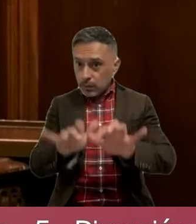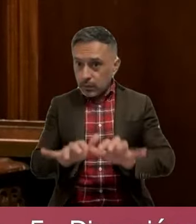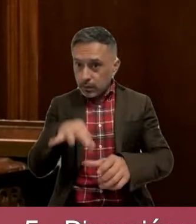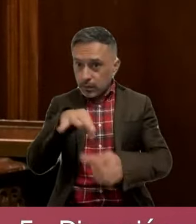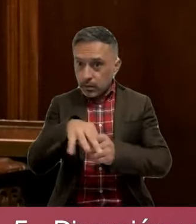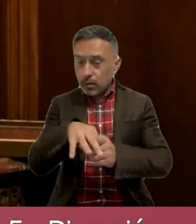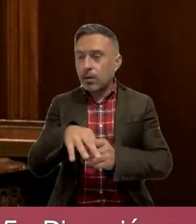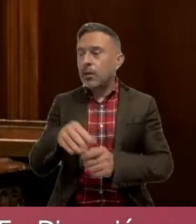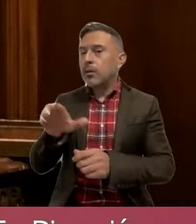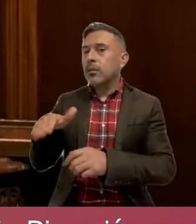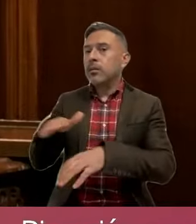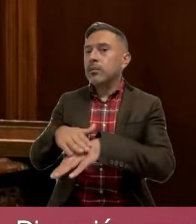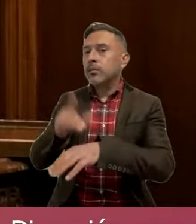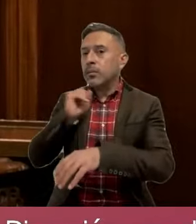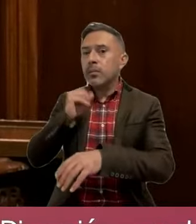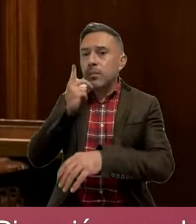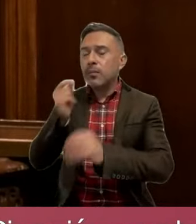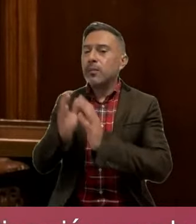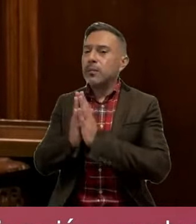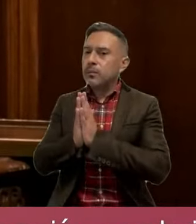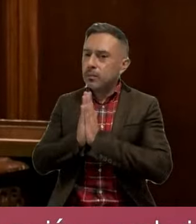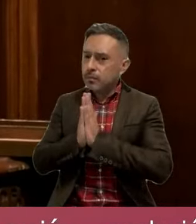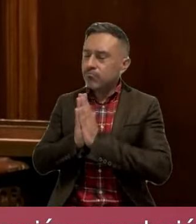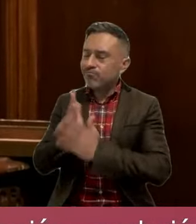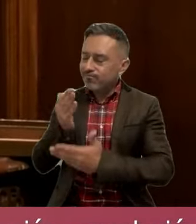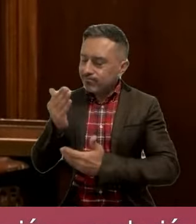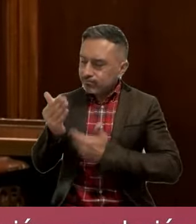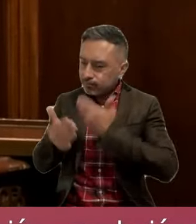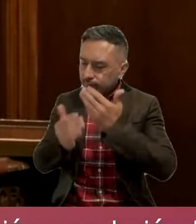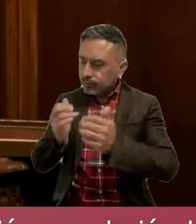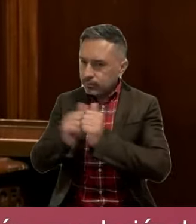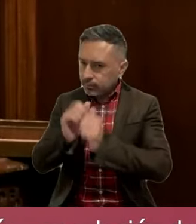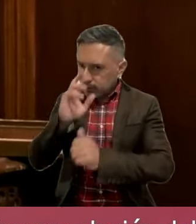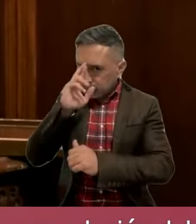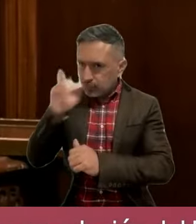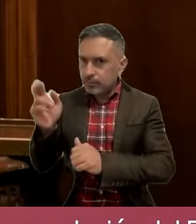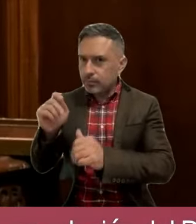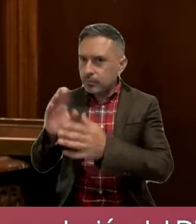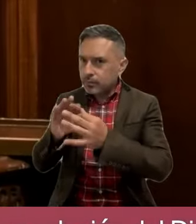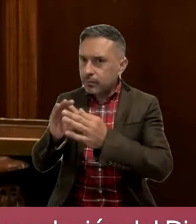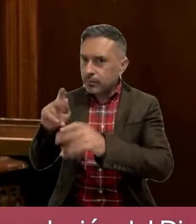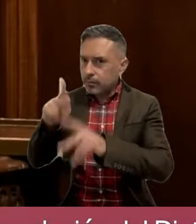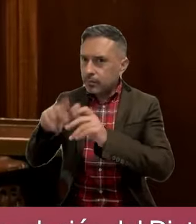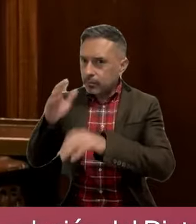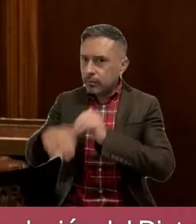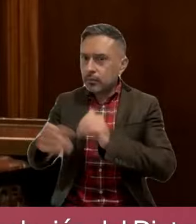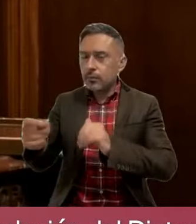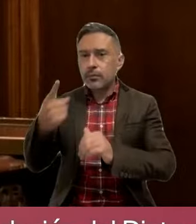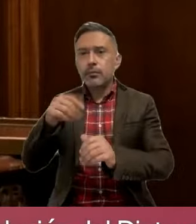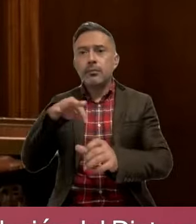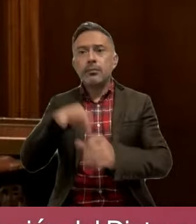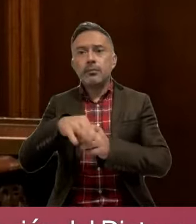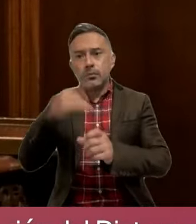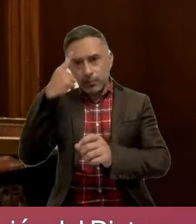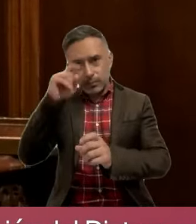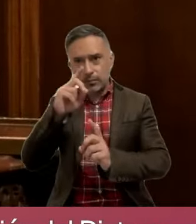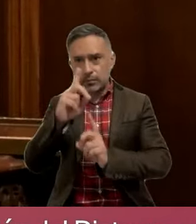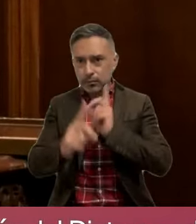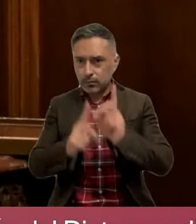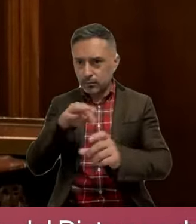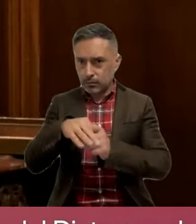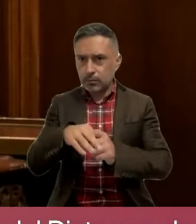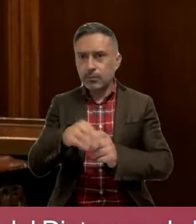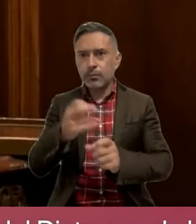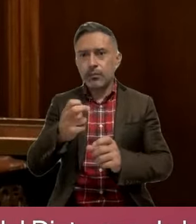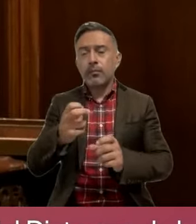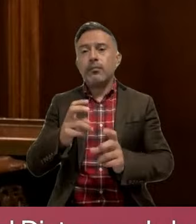favor de las Diputada, por juventudes. favor, le pido respetuosamente concluya su intervención. Es votar a favor del deporte y es votar a favor de